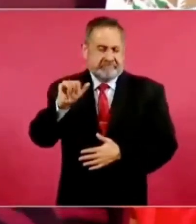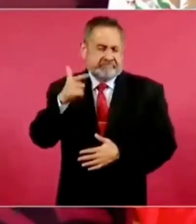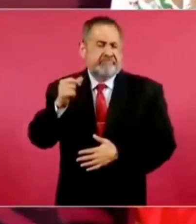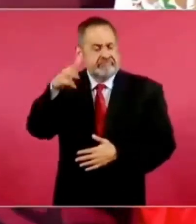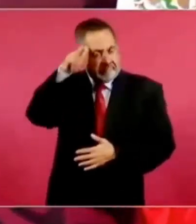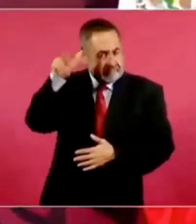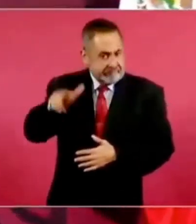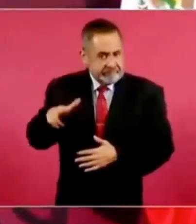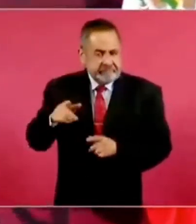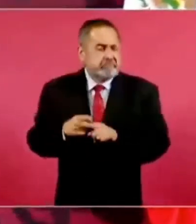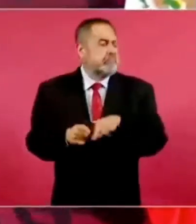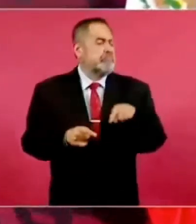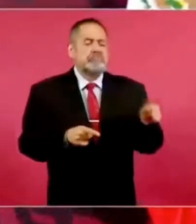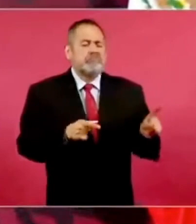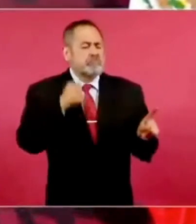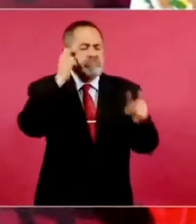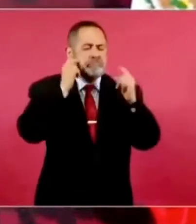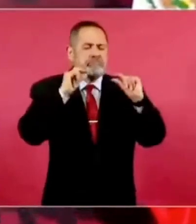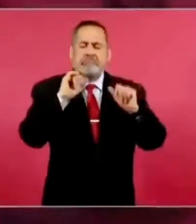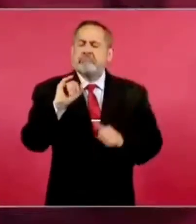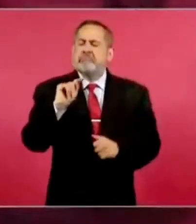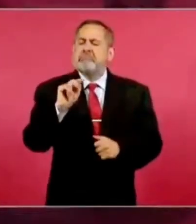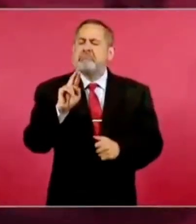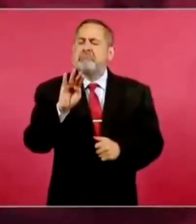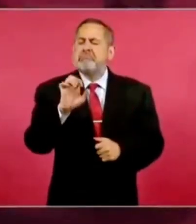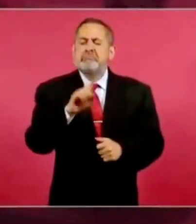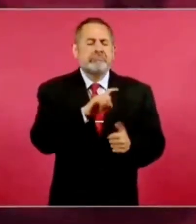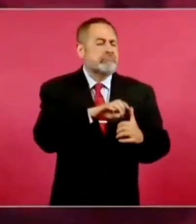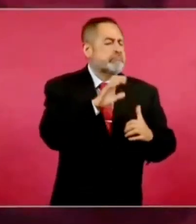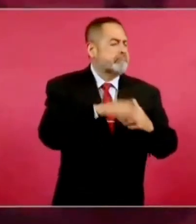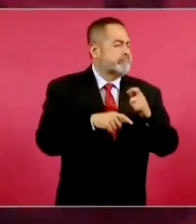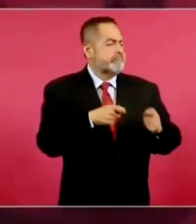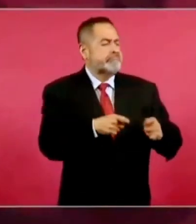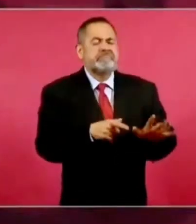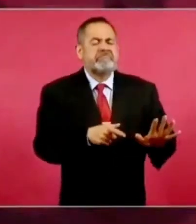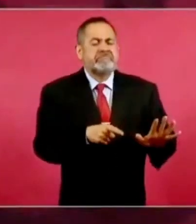que Iturbide, el consumador.